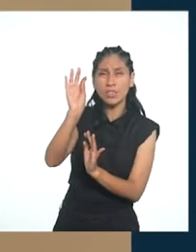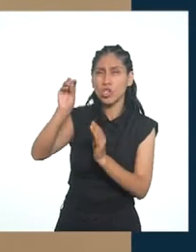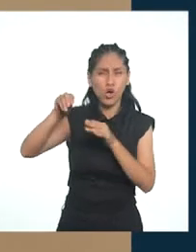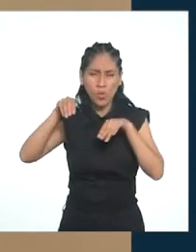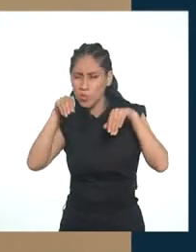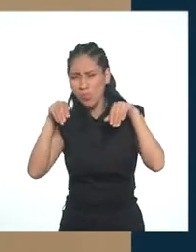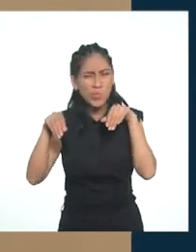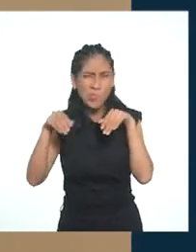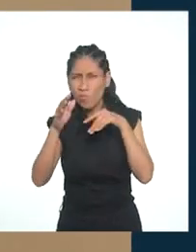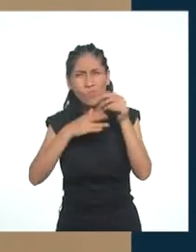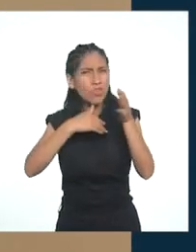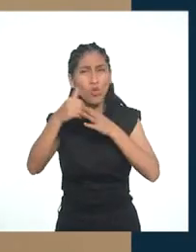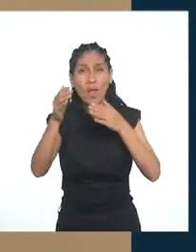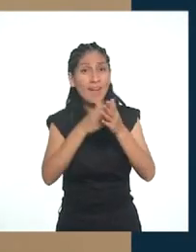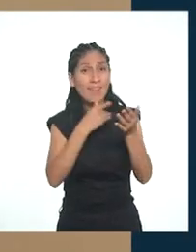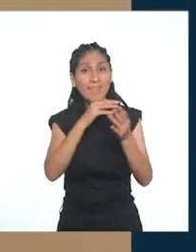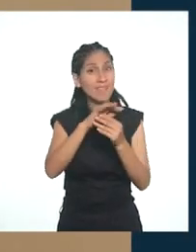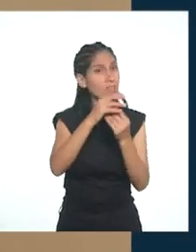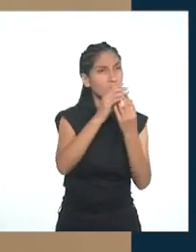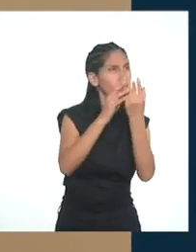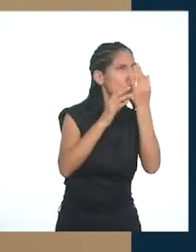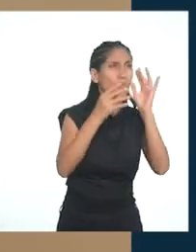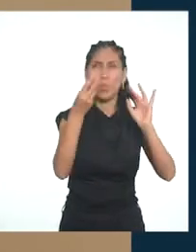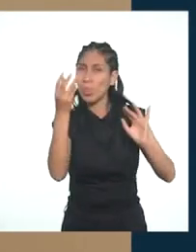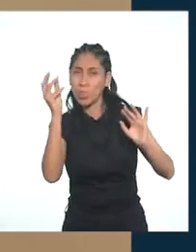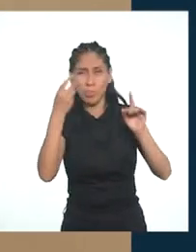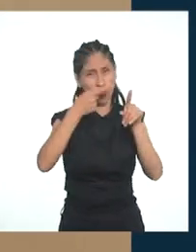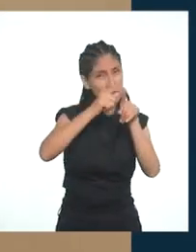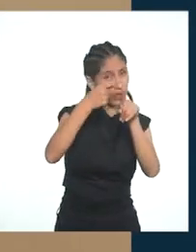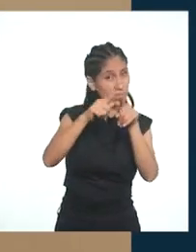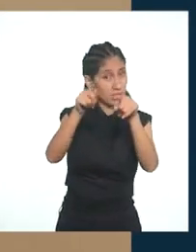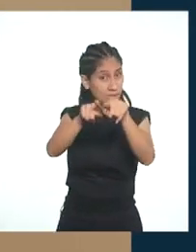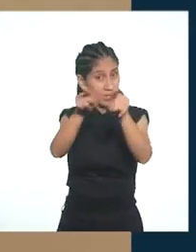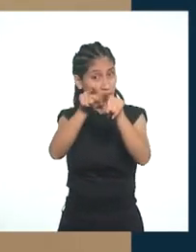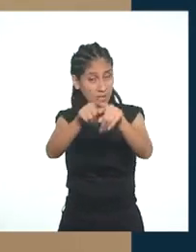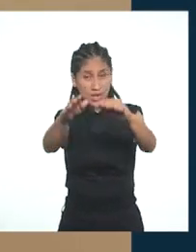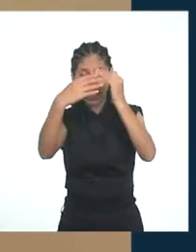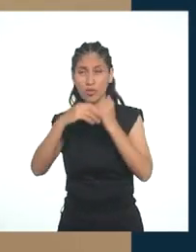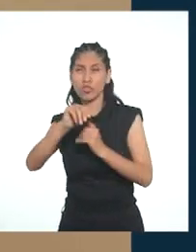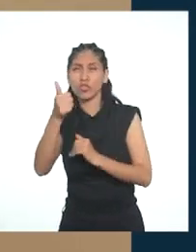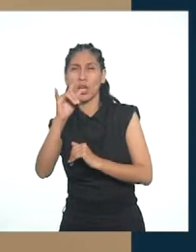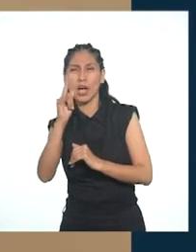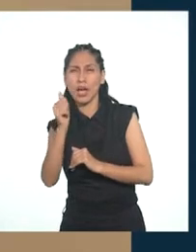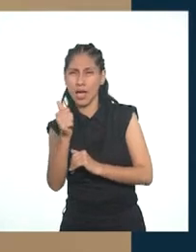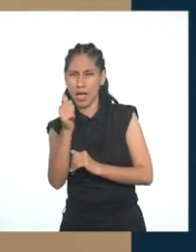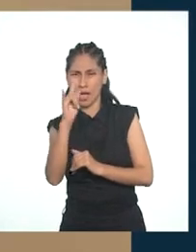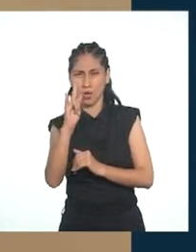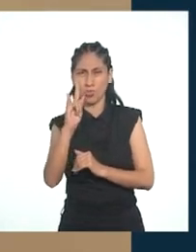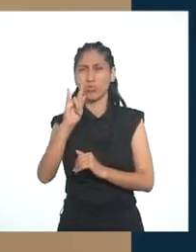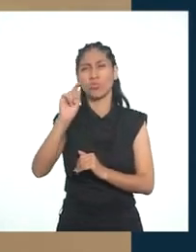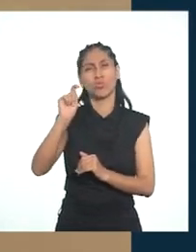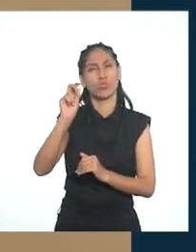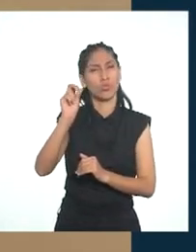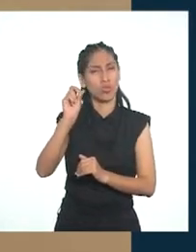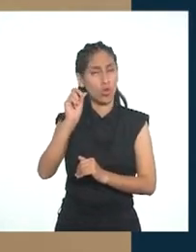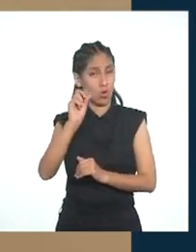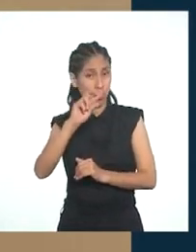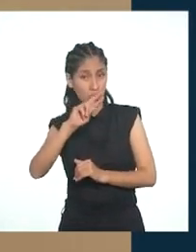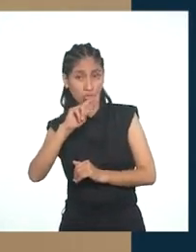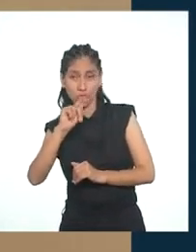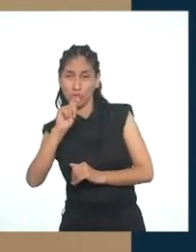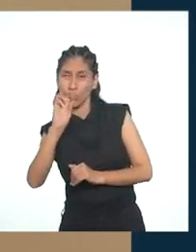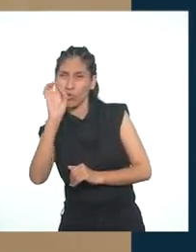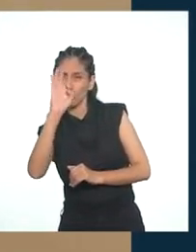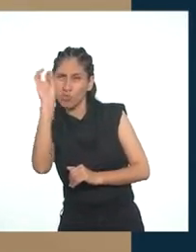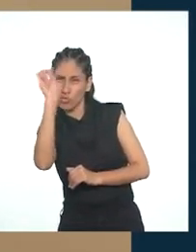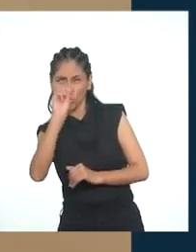alimentan de cualquier sustancia orgánica. También hay autótrofos, estos producen su propio alimento.